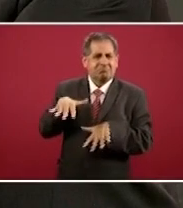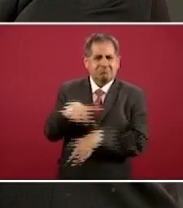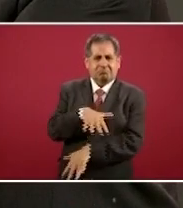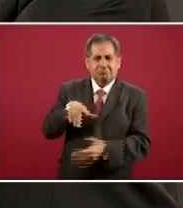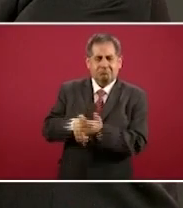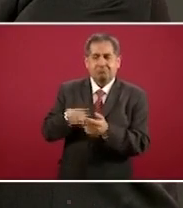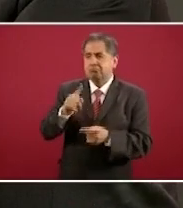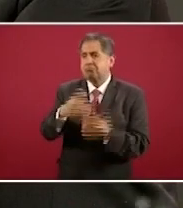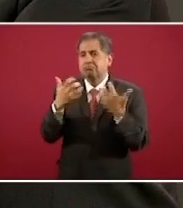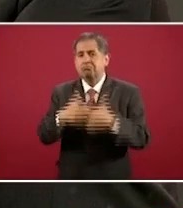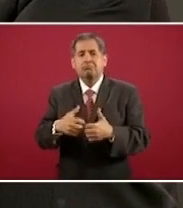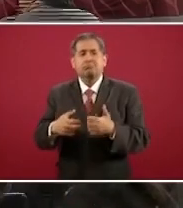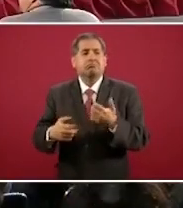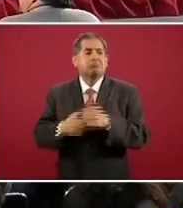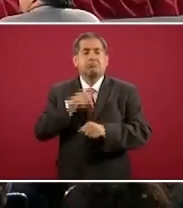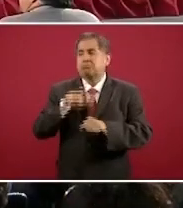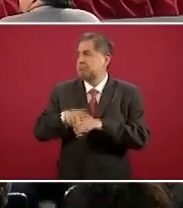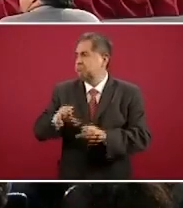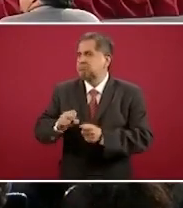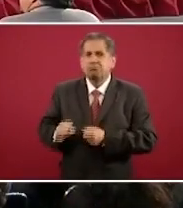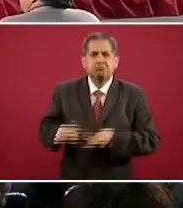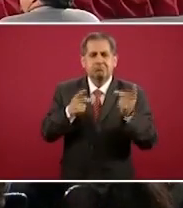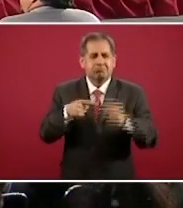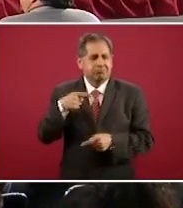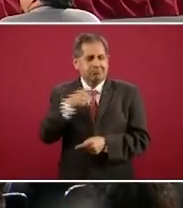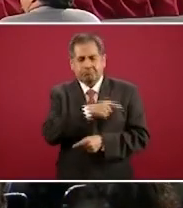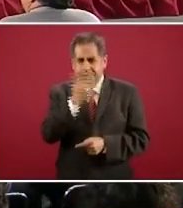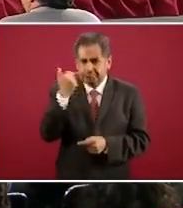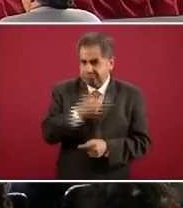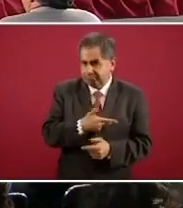de las empresas nacionales y multinacionales.